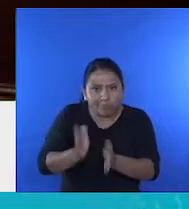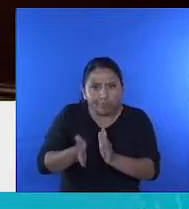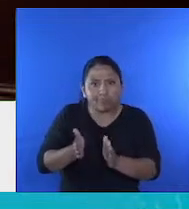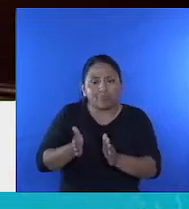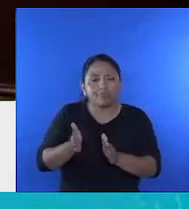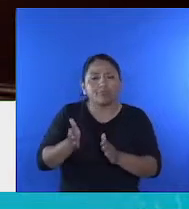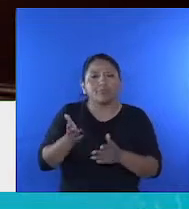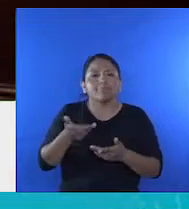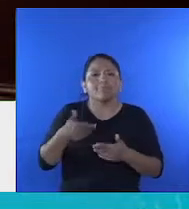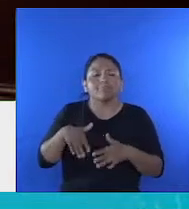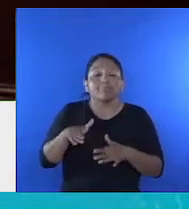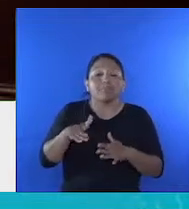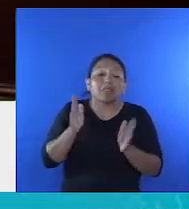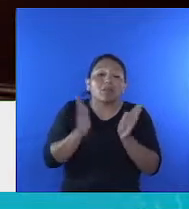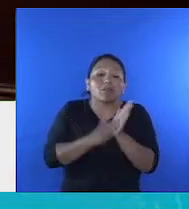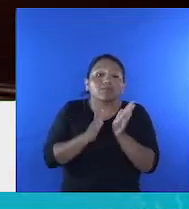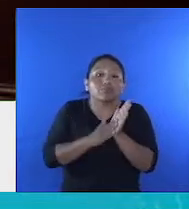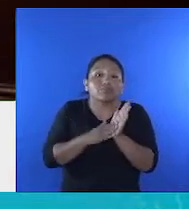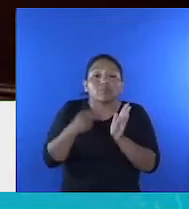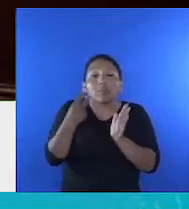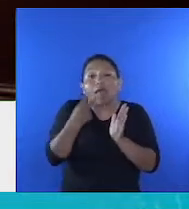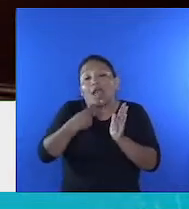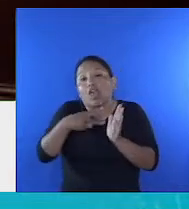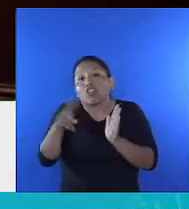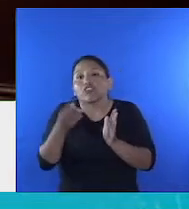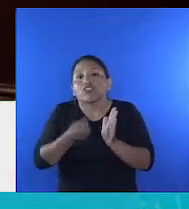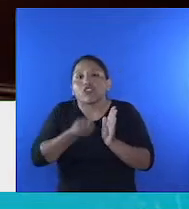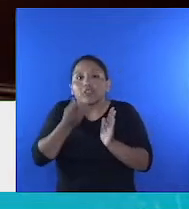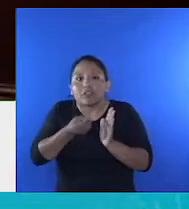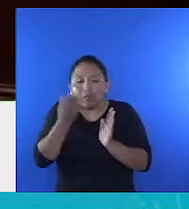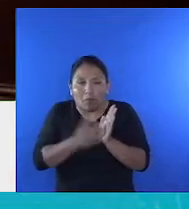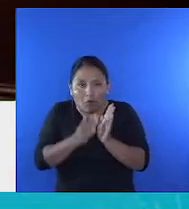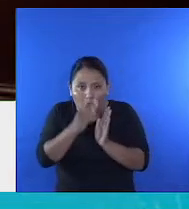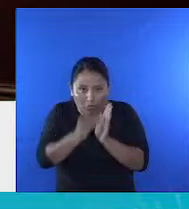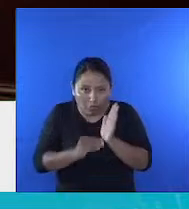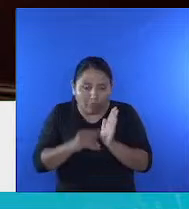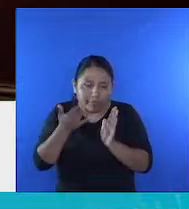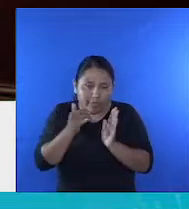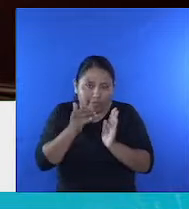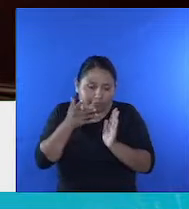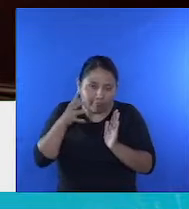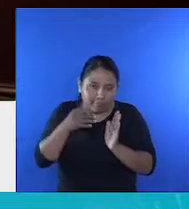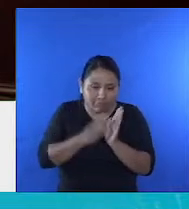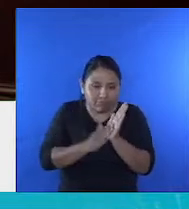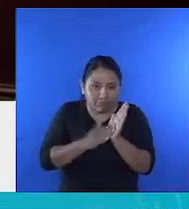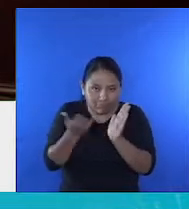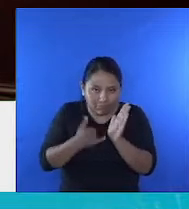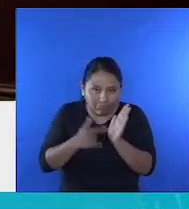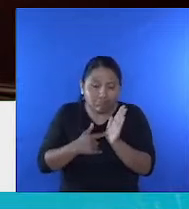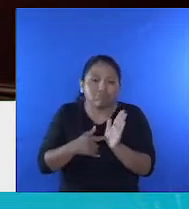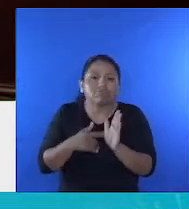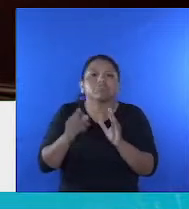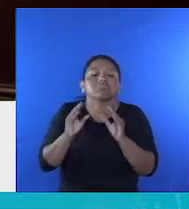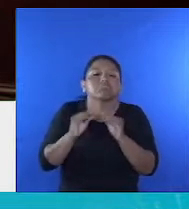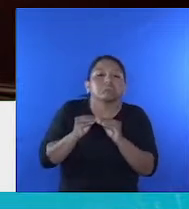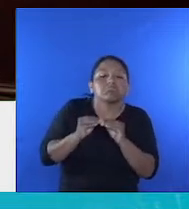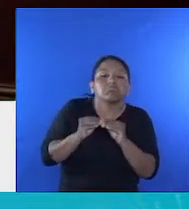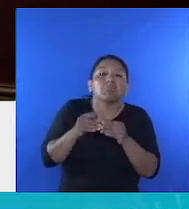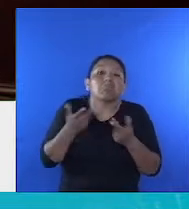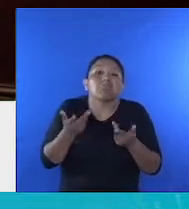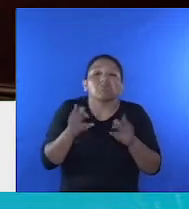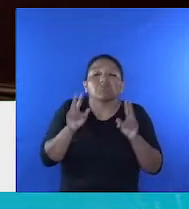fundamentalmente, que es lo que consta en los más de 250 testimonios que están en las causas, por razones de